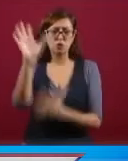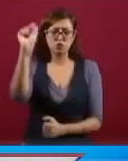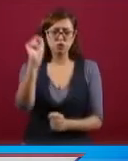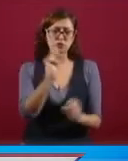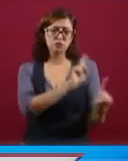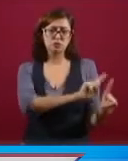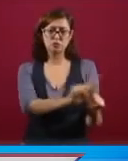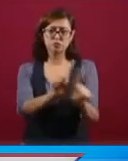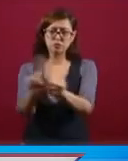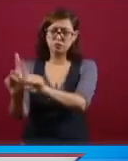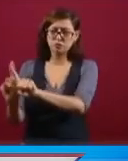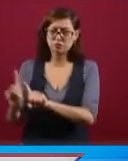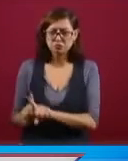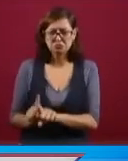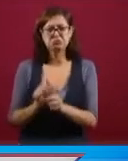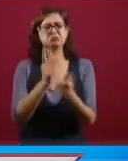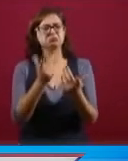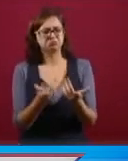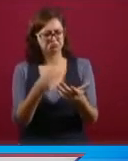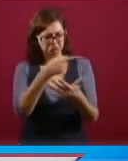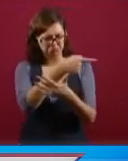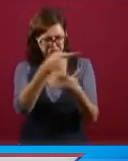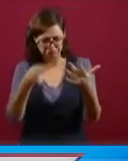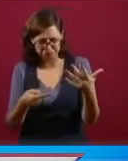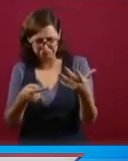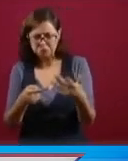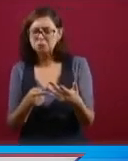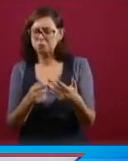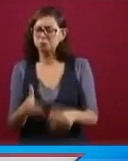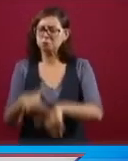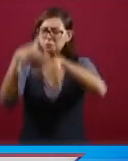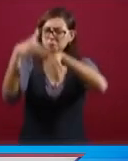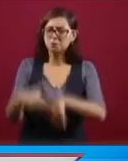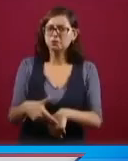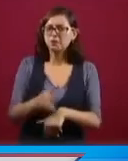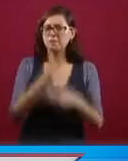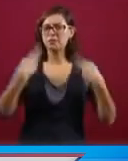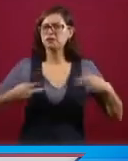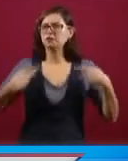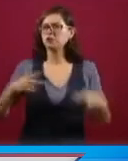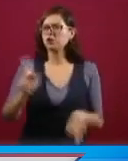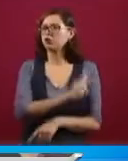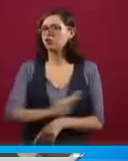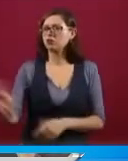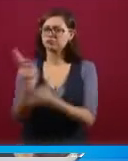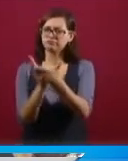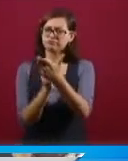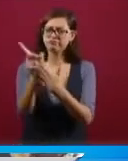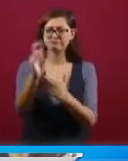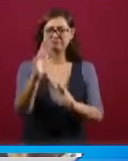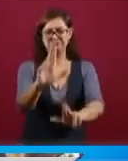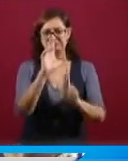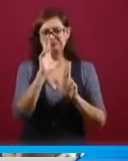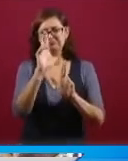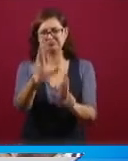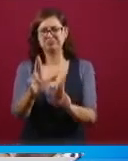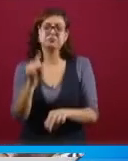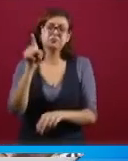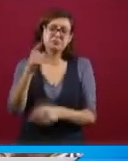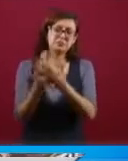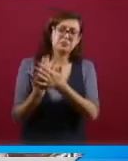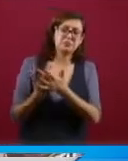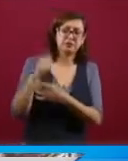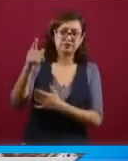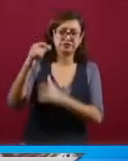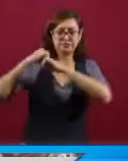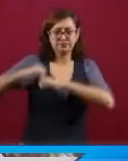la población y la operación de seguridad en el país. Se prevé que el próximo mes se inicie la construcción de este proyecto. Destaca que en el caso del